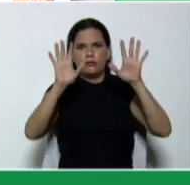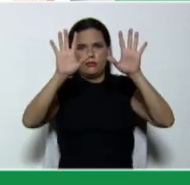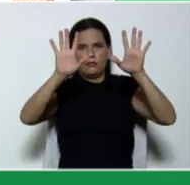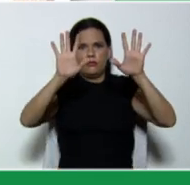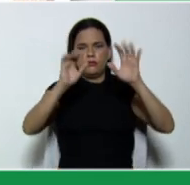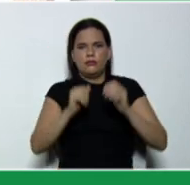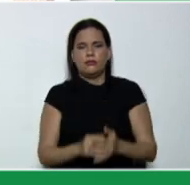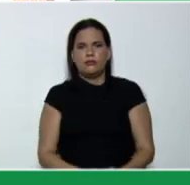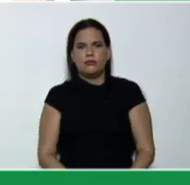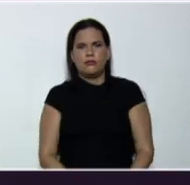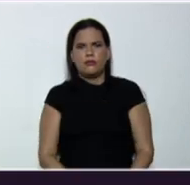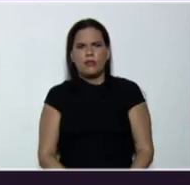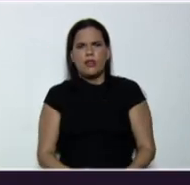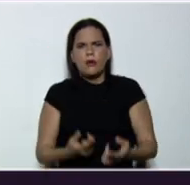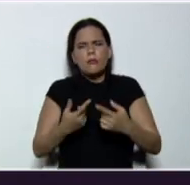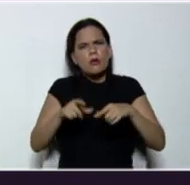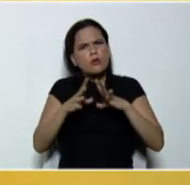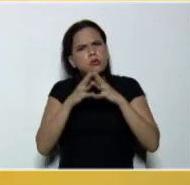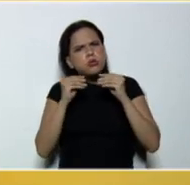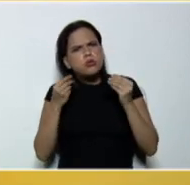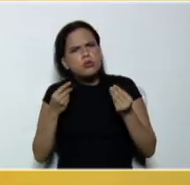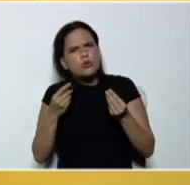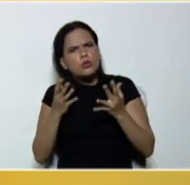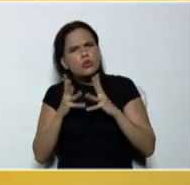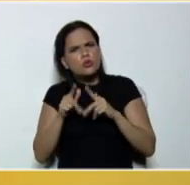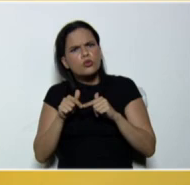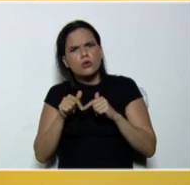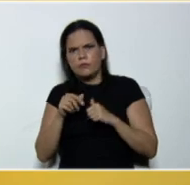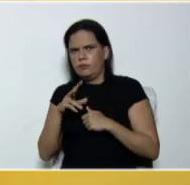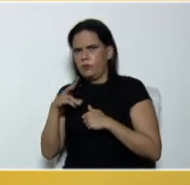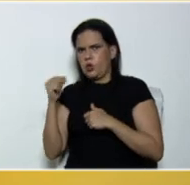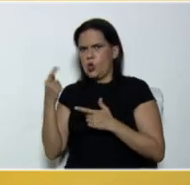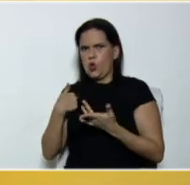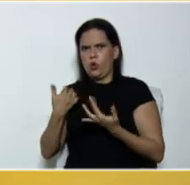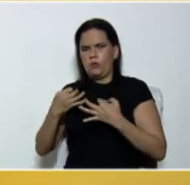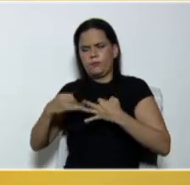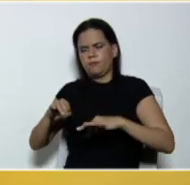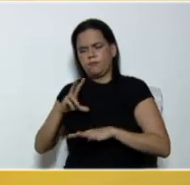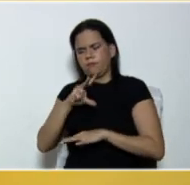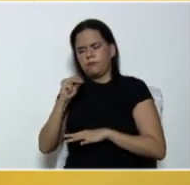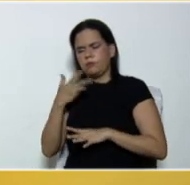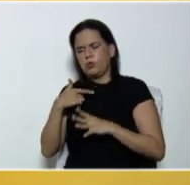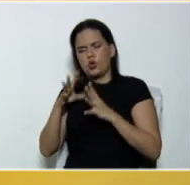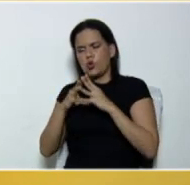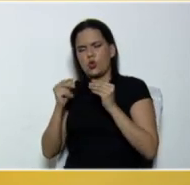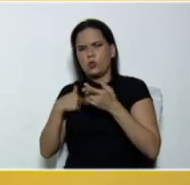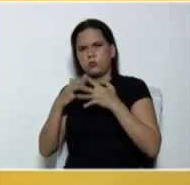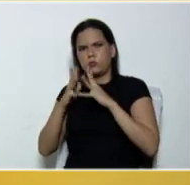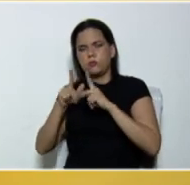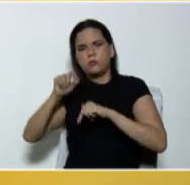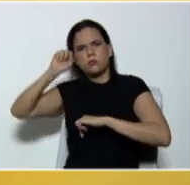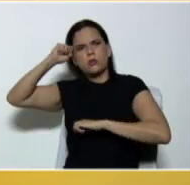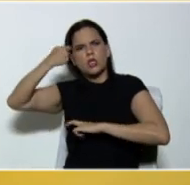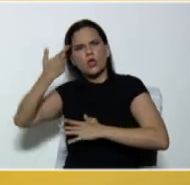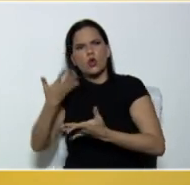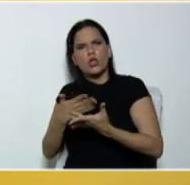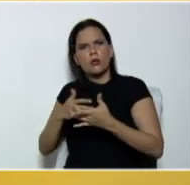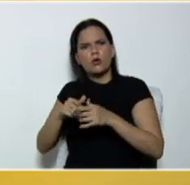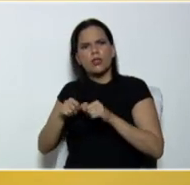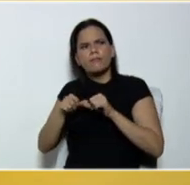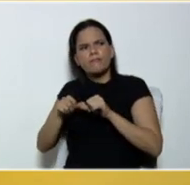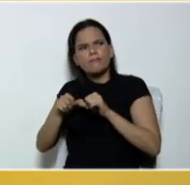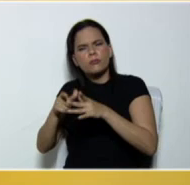10. Pero esos son todos los números, Jenny. No, hey, no, por supuesto que esos no son todos los números. Recordemos que mediante que